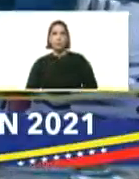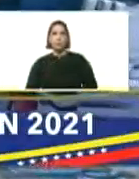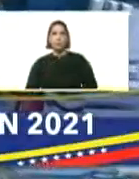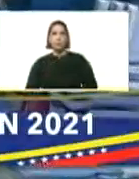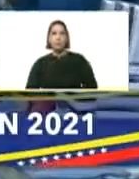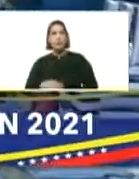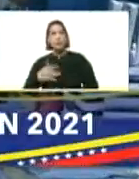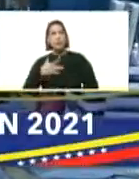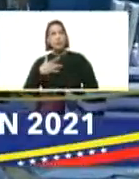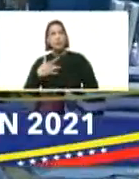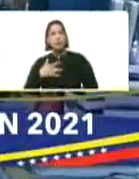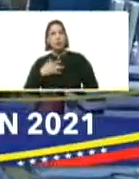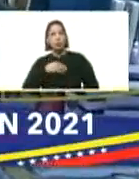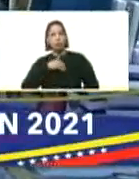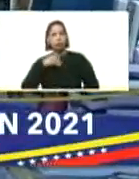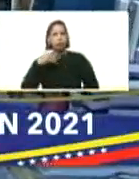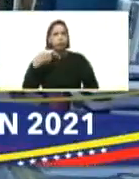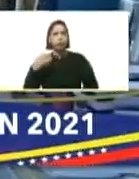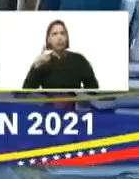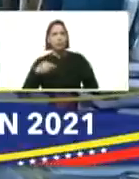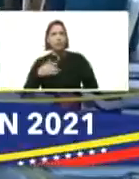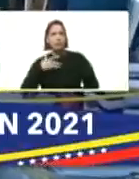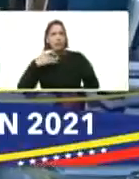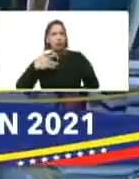la presencia del Vietnam, embajador.